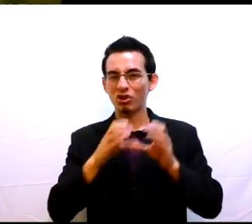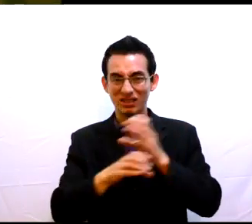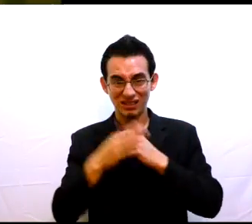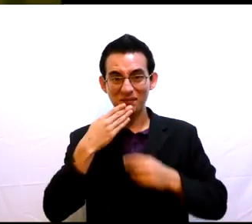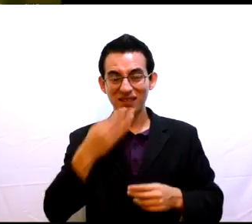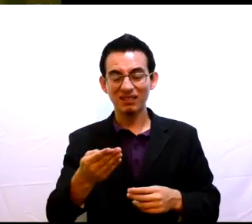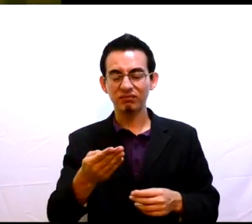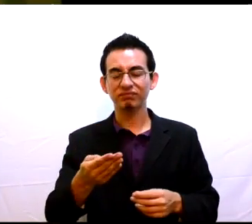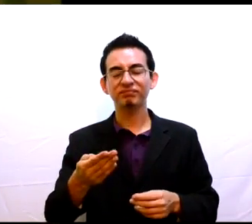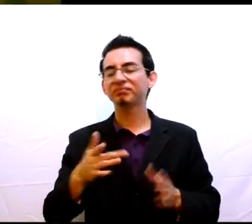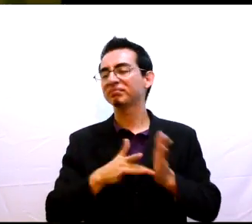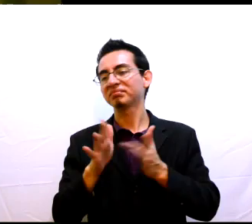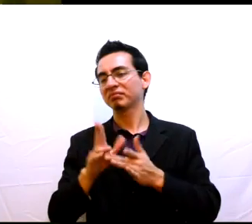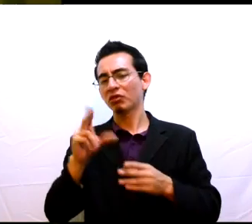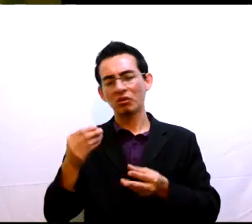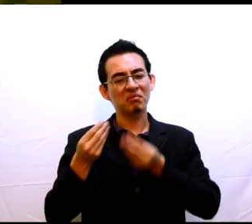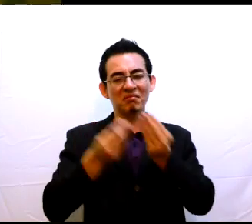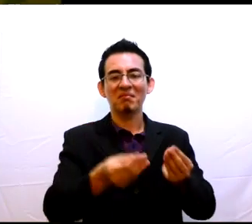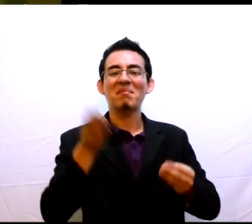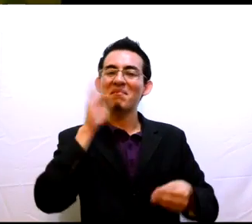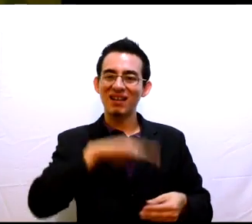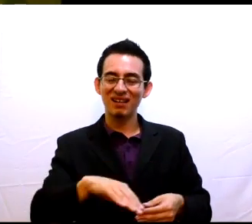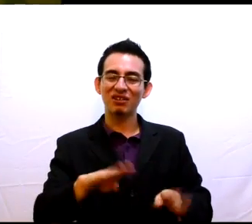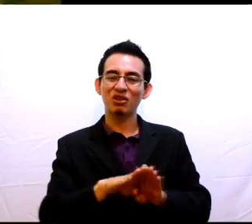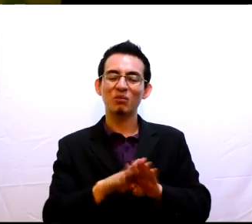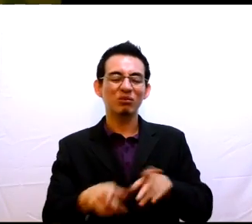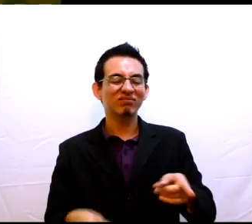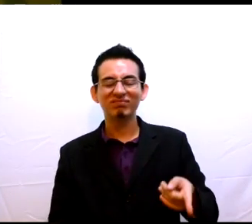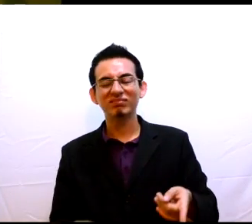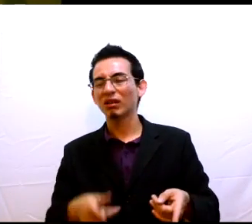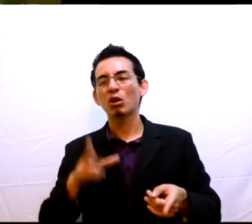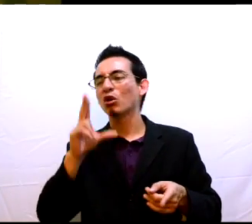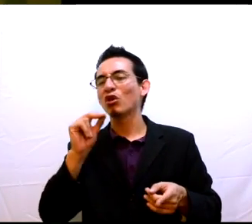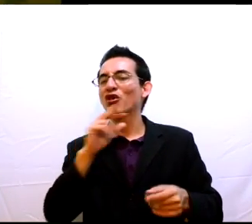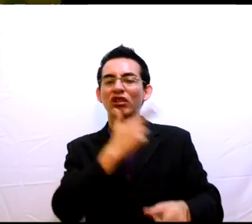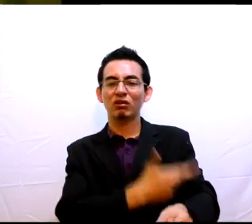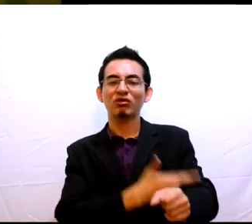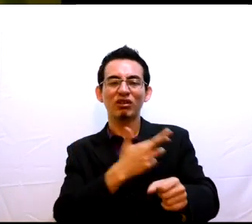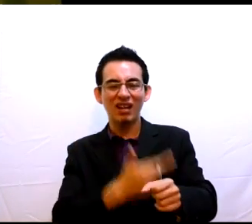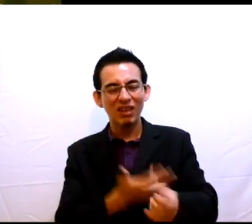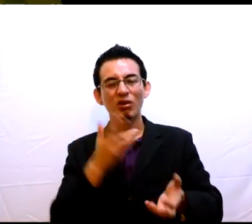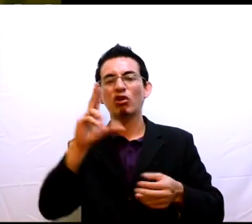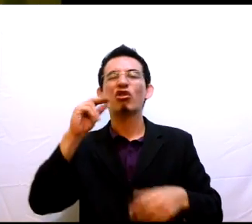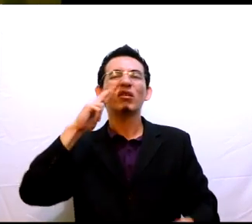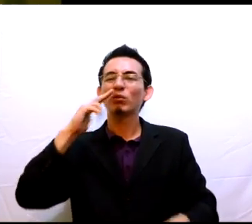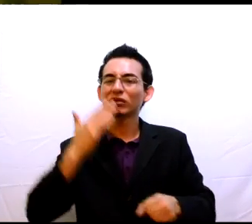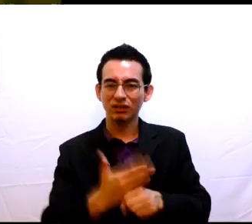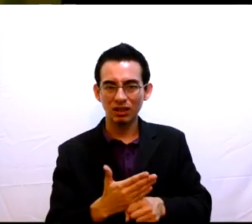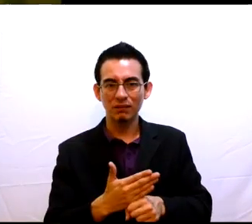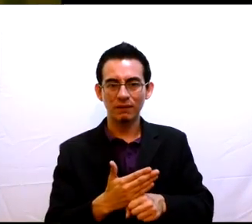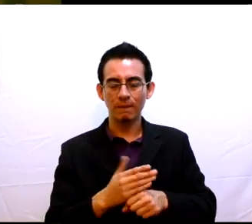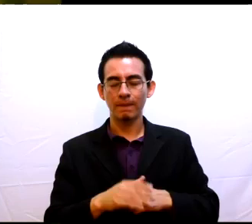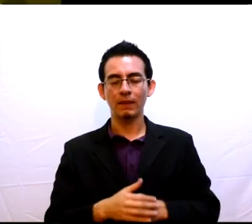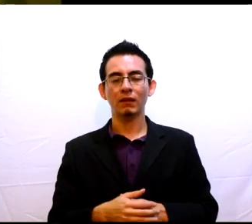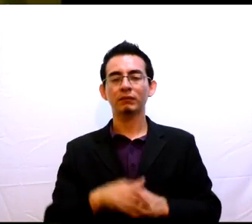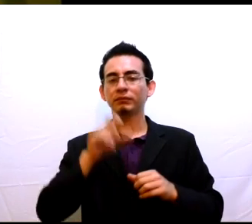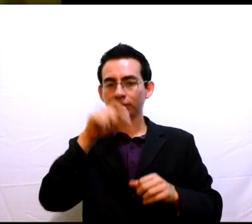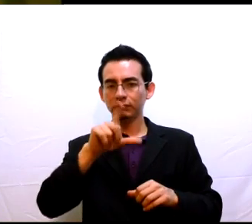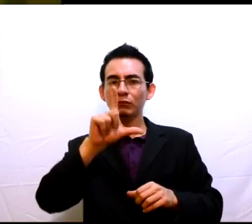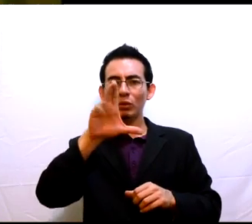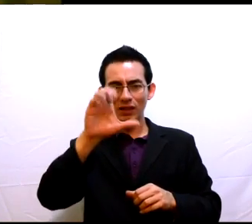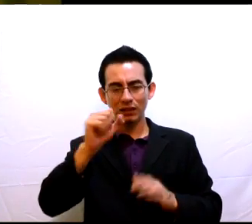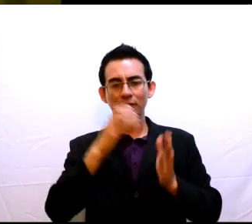y termina el versículo 13 de lucas 16 para que vean que está hablando del manejo del dinero lucas 16